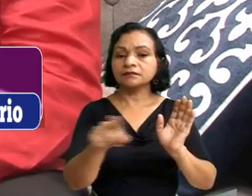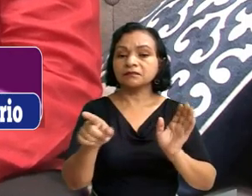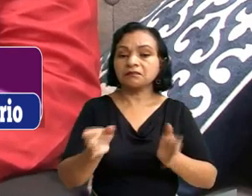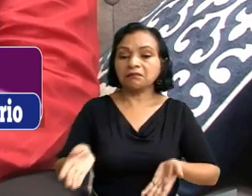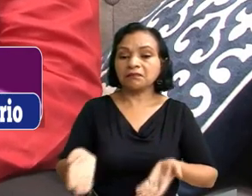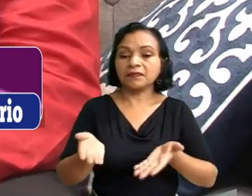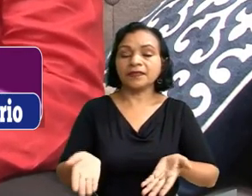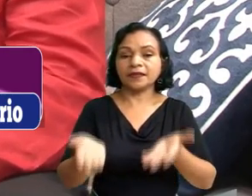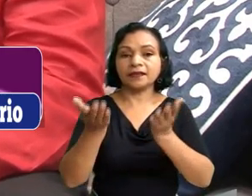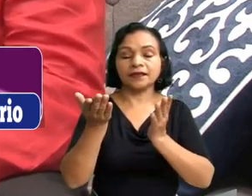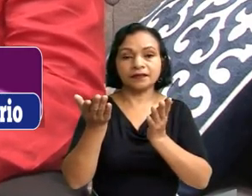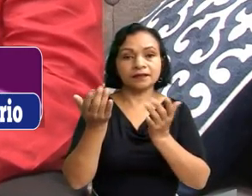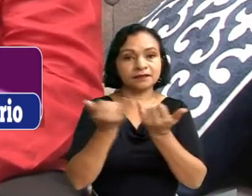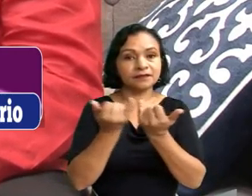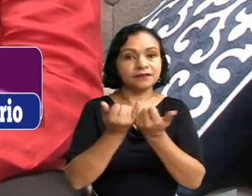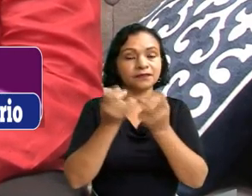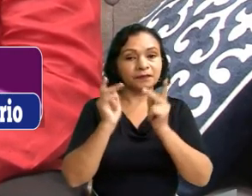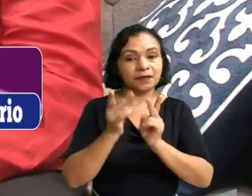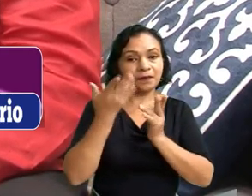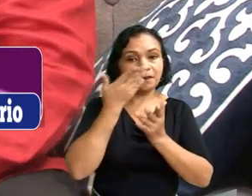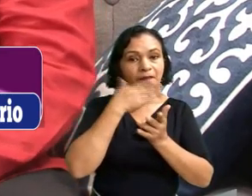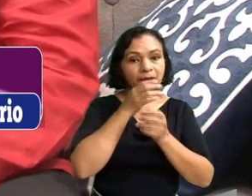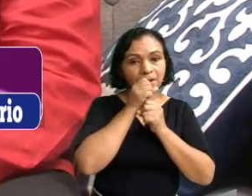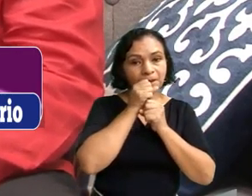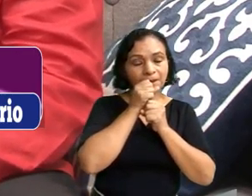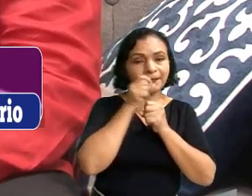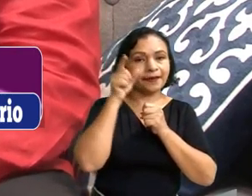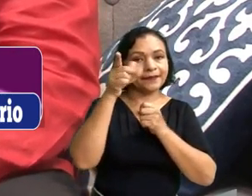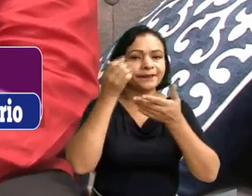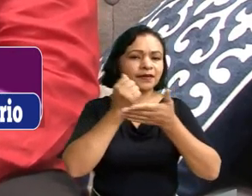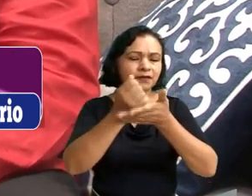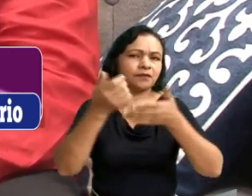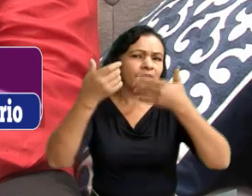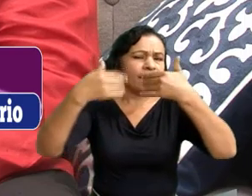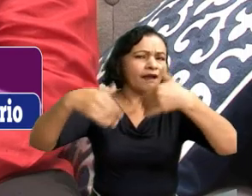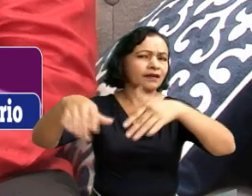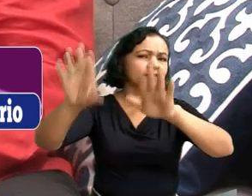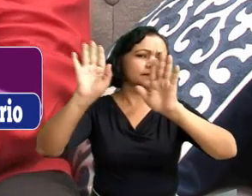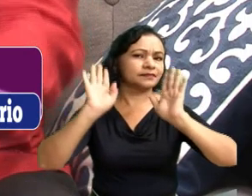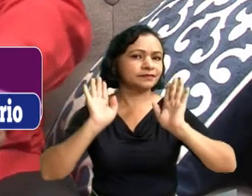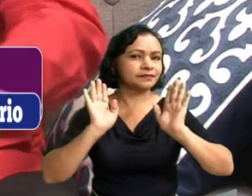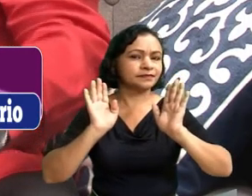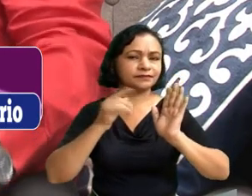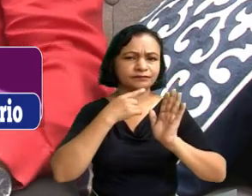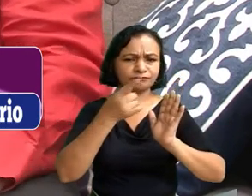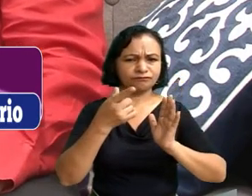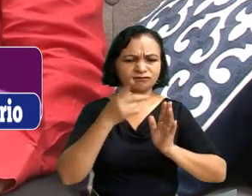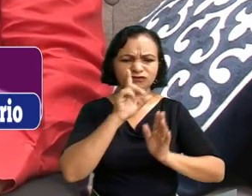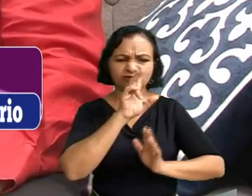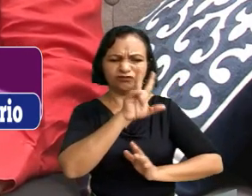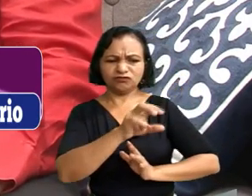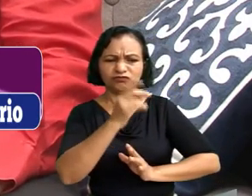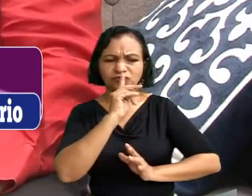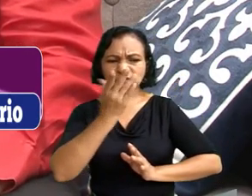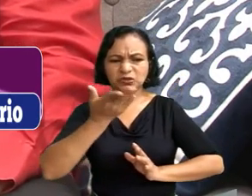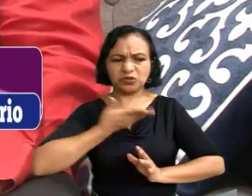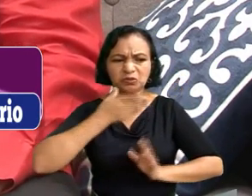que apología del delito son beneficiados por la ley de entidad aunque renieguen de ella